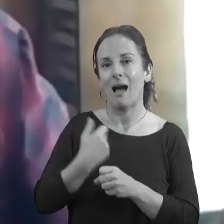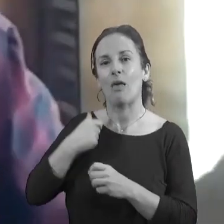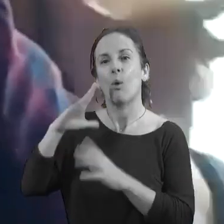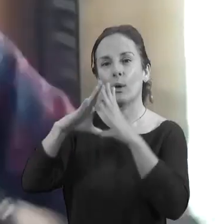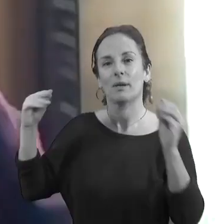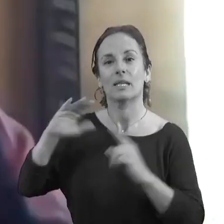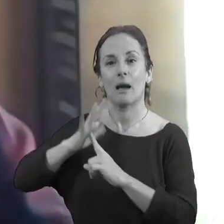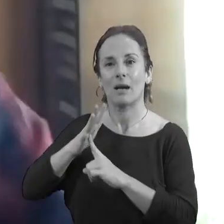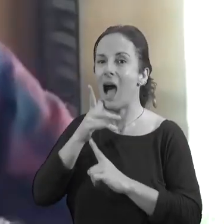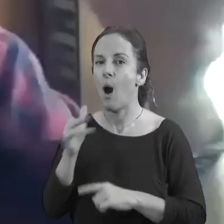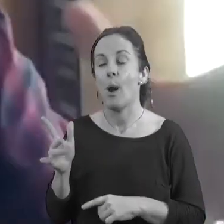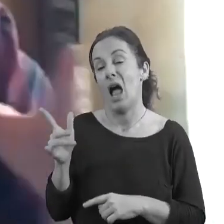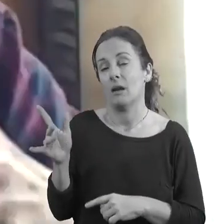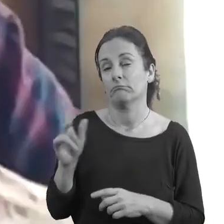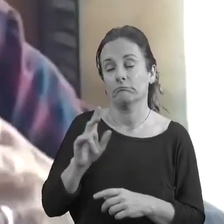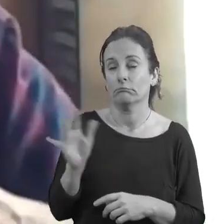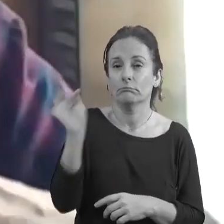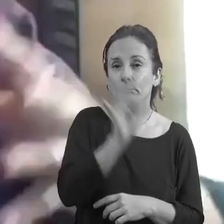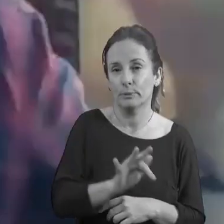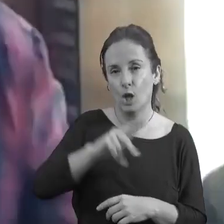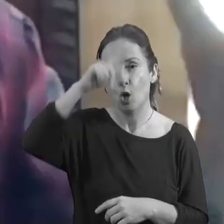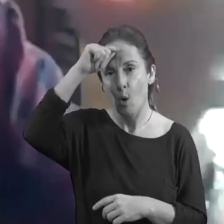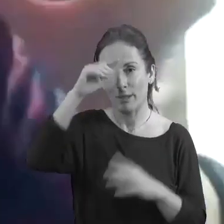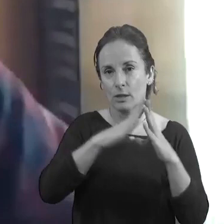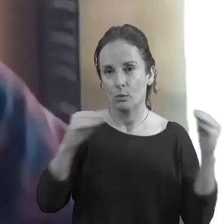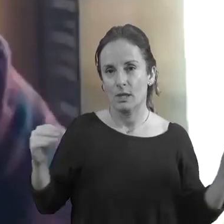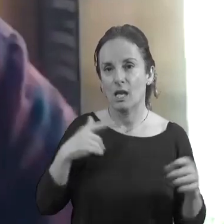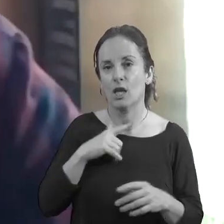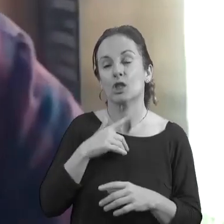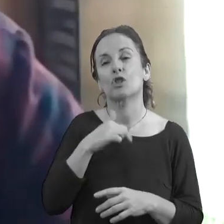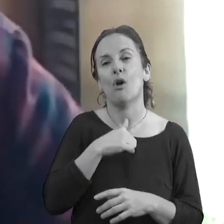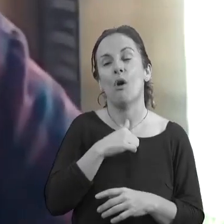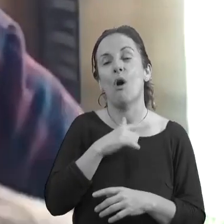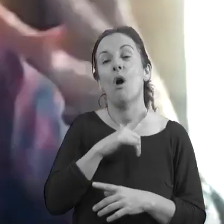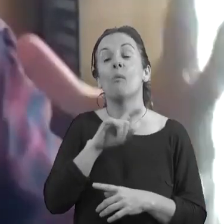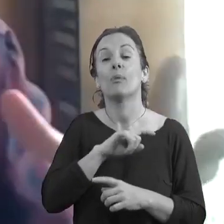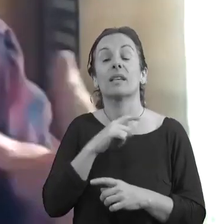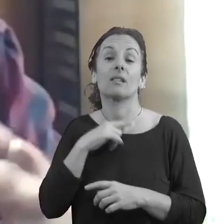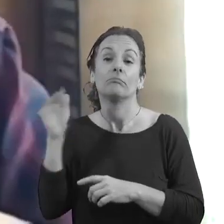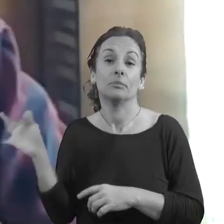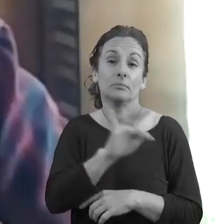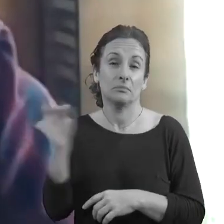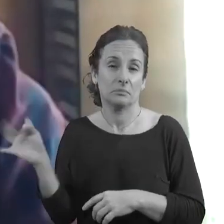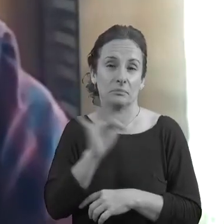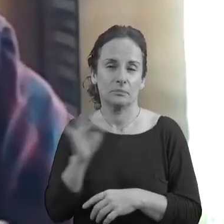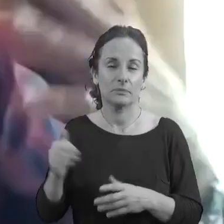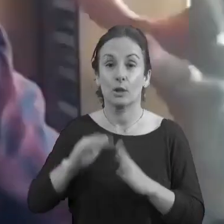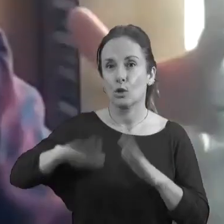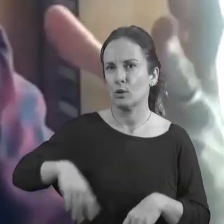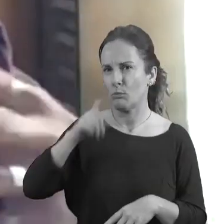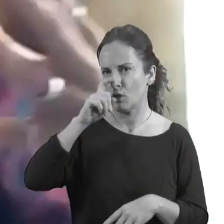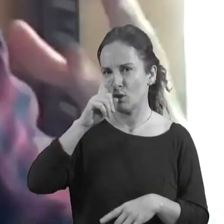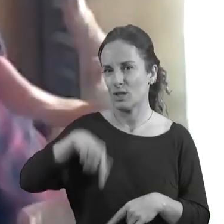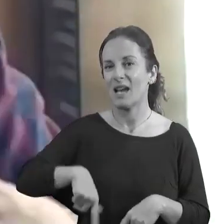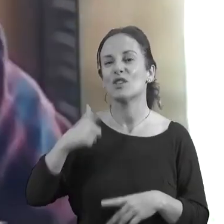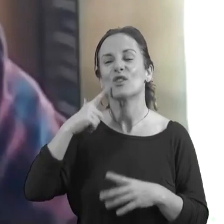Castilla-La Mancha, ahora estoy en la Complutense, he estado mucho con un pie allí y otro aquí, ¿no? Y, por ejemplo, en los últimos años, una cosa que se planteaba en clave activista en